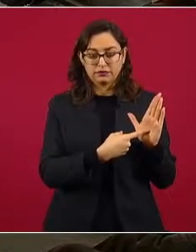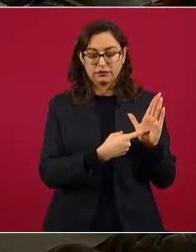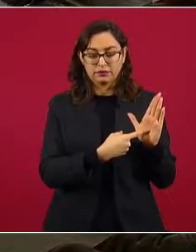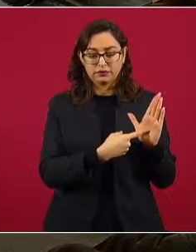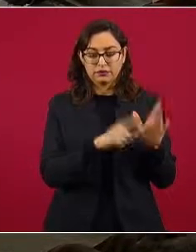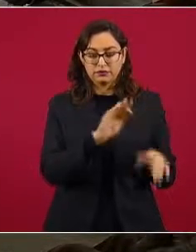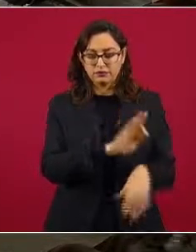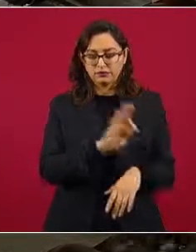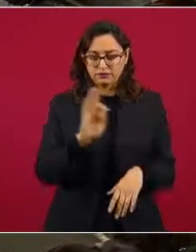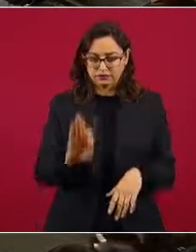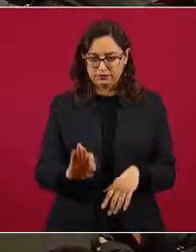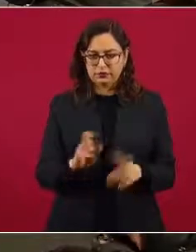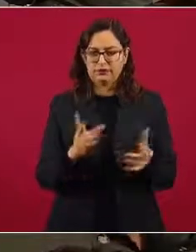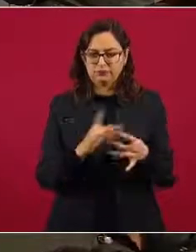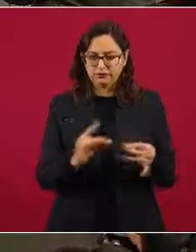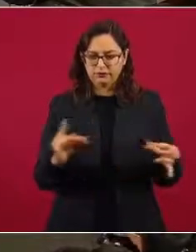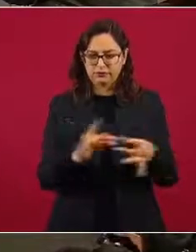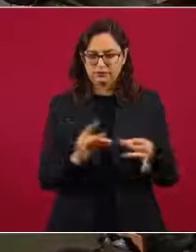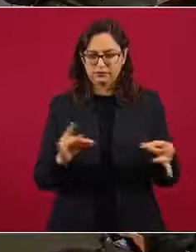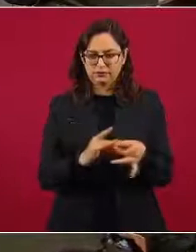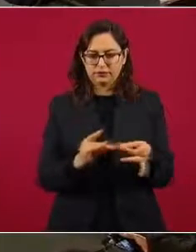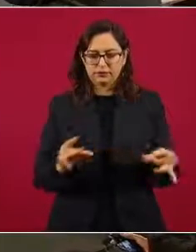para explicar.